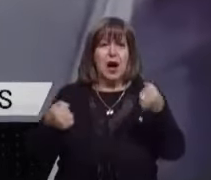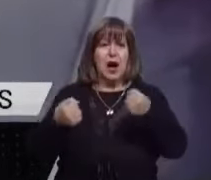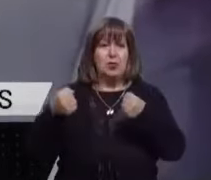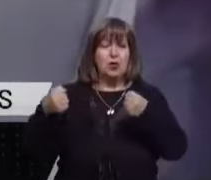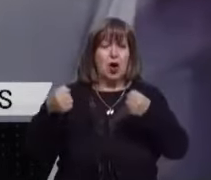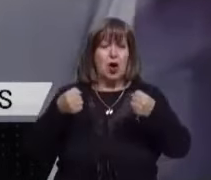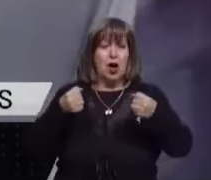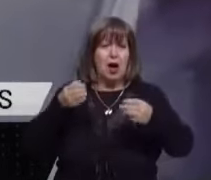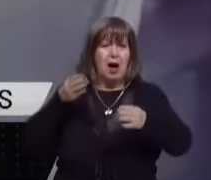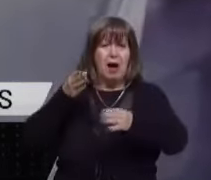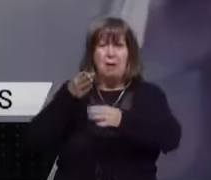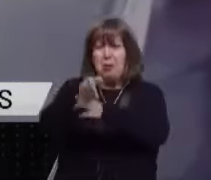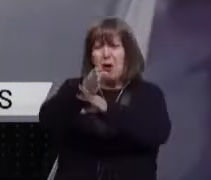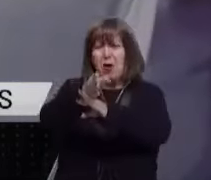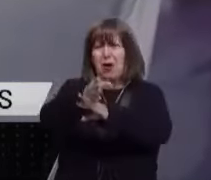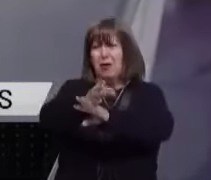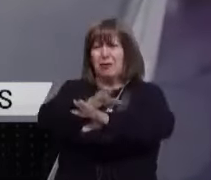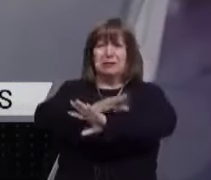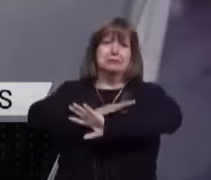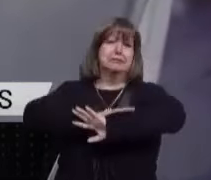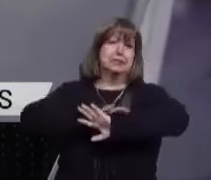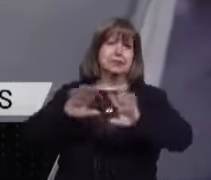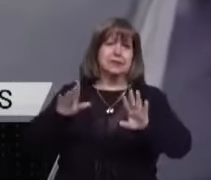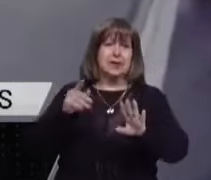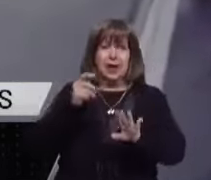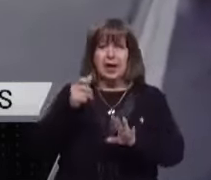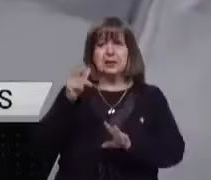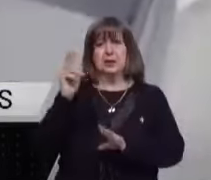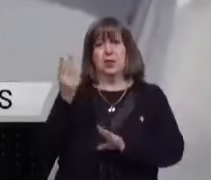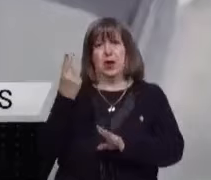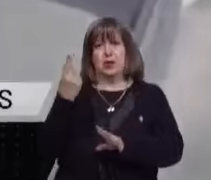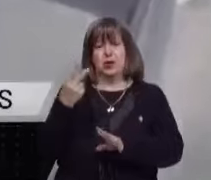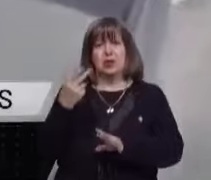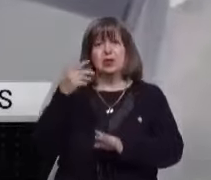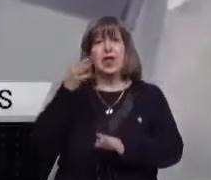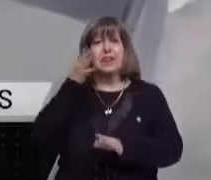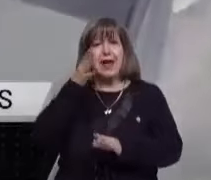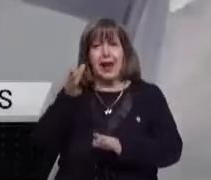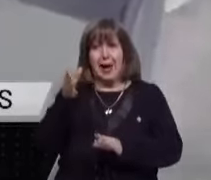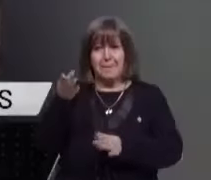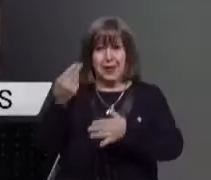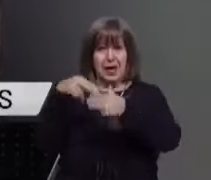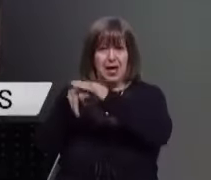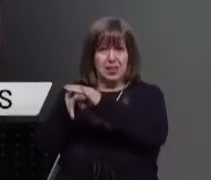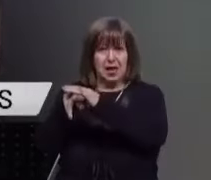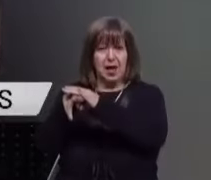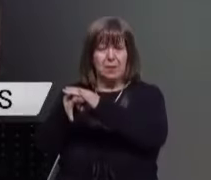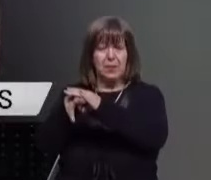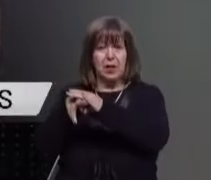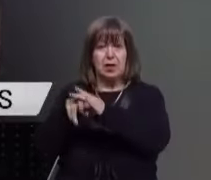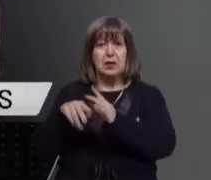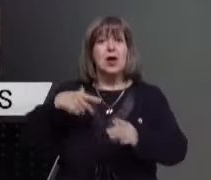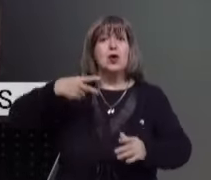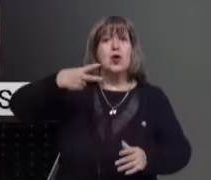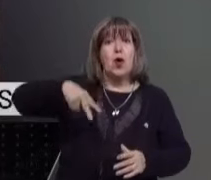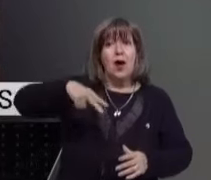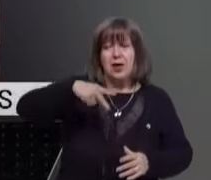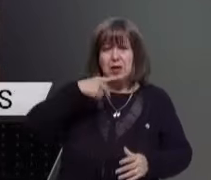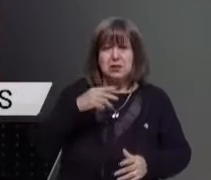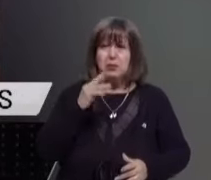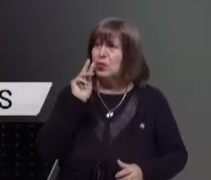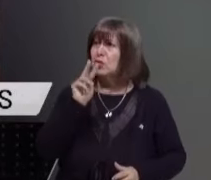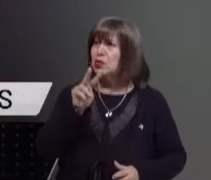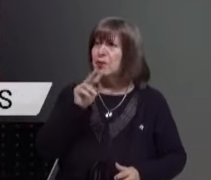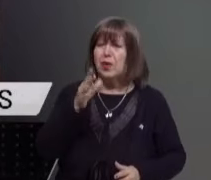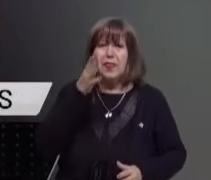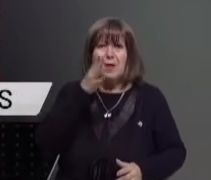velocidad por esa zona. Accidente que pudo terminar en tragedia. Fíjate que fue muy alta la velocidad con la cual termina impactando contra el árbol. Eso